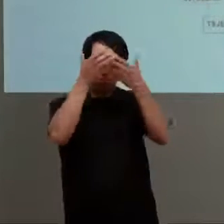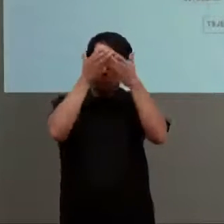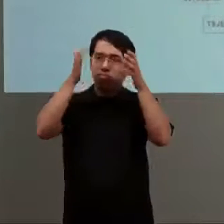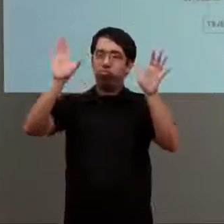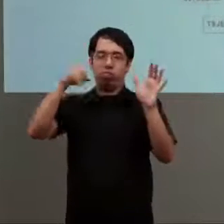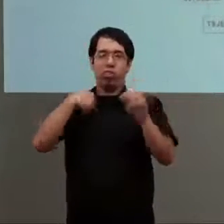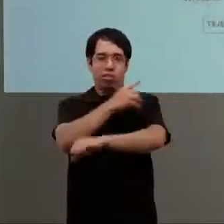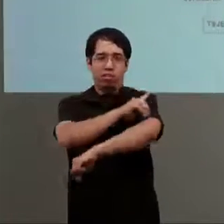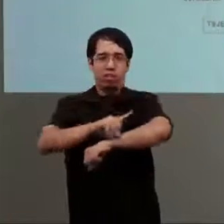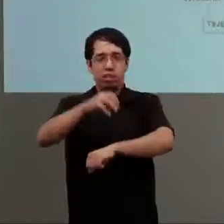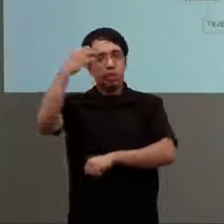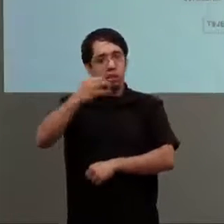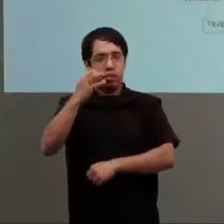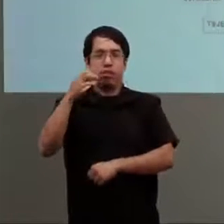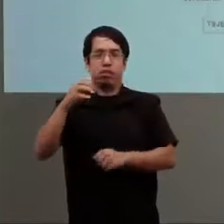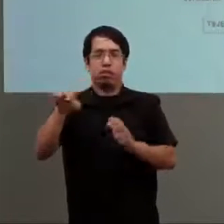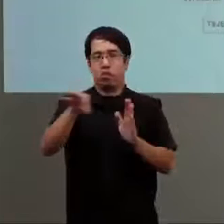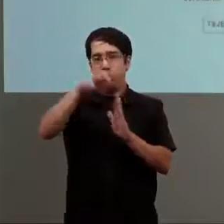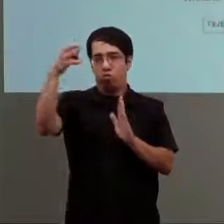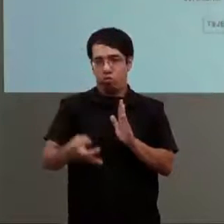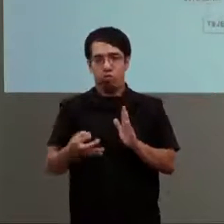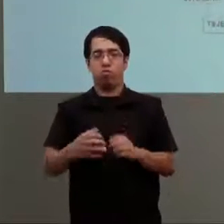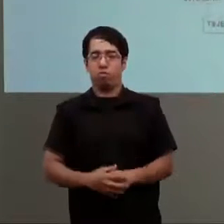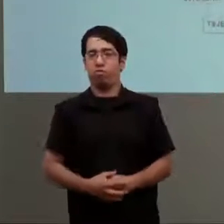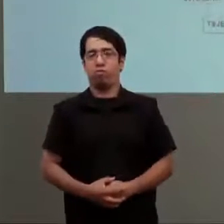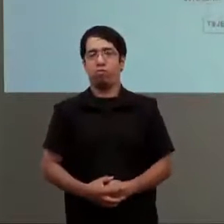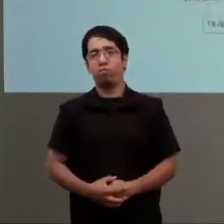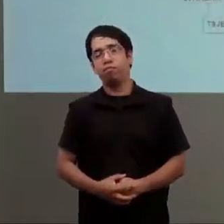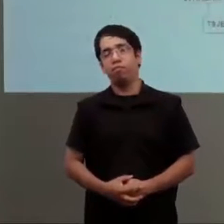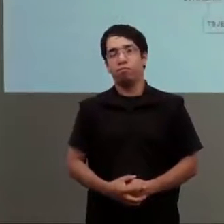que también deben ser garantizados para ellos como Estado.